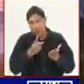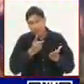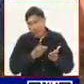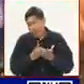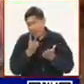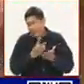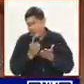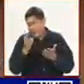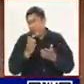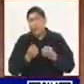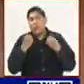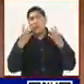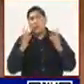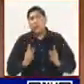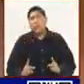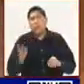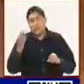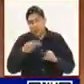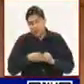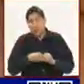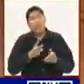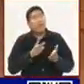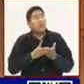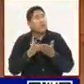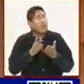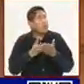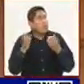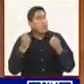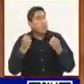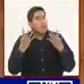evidentemente los plazos de cuántas personas pueden ingresar. Lo cierto es que